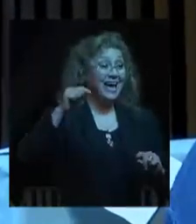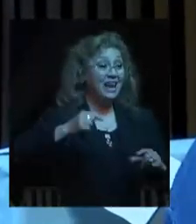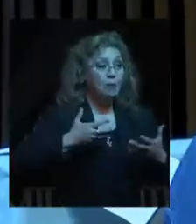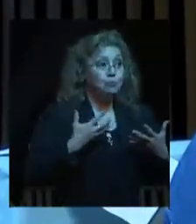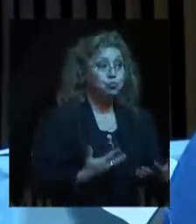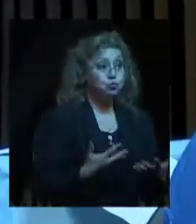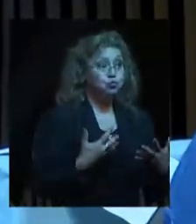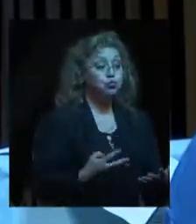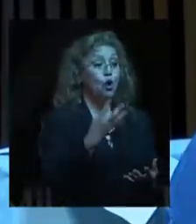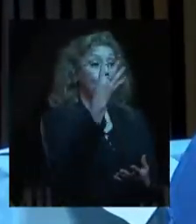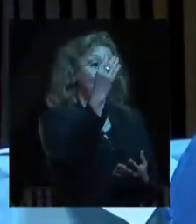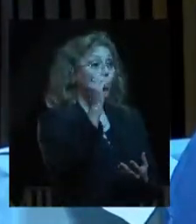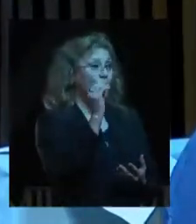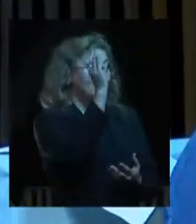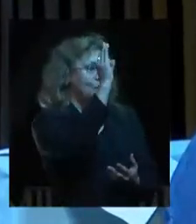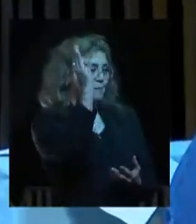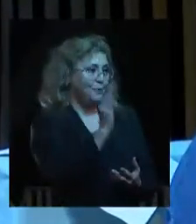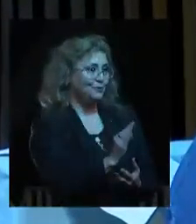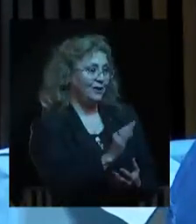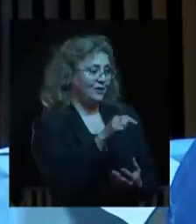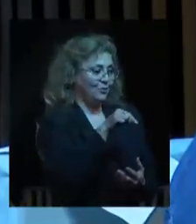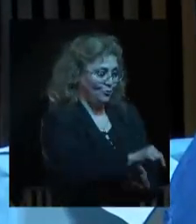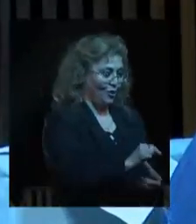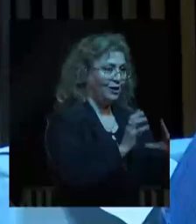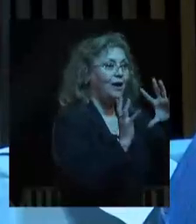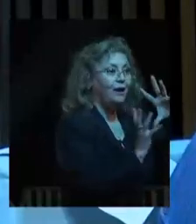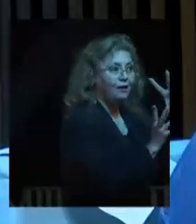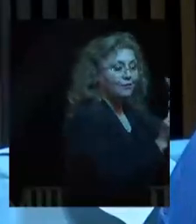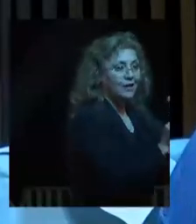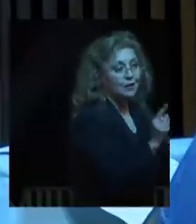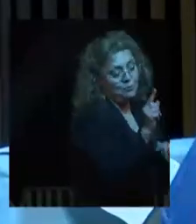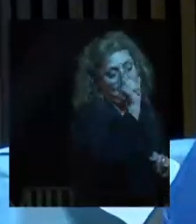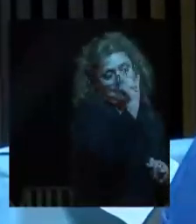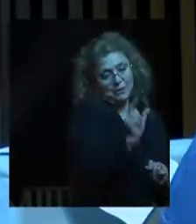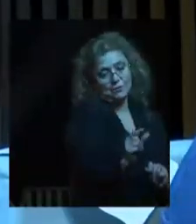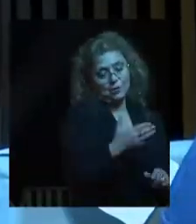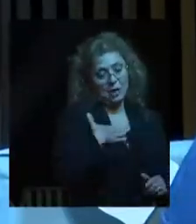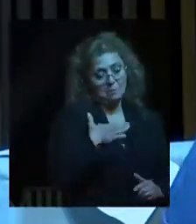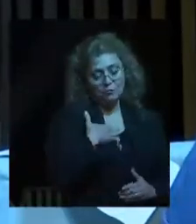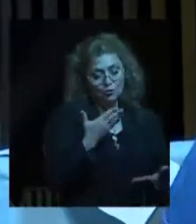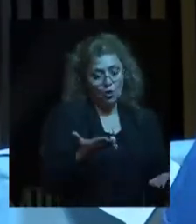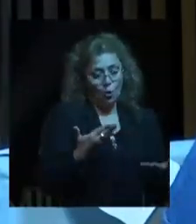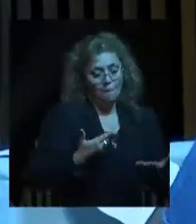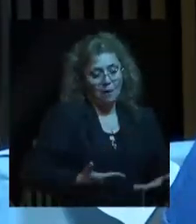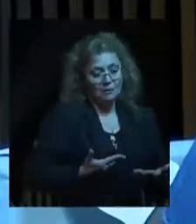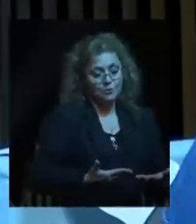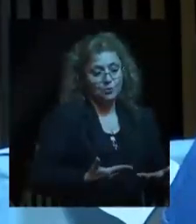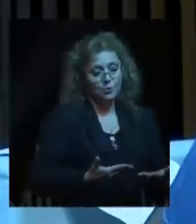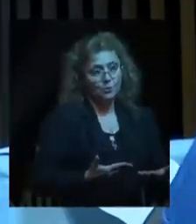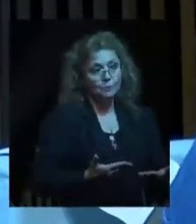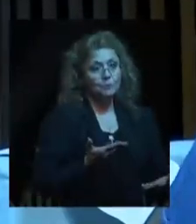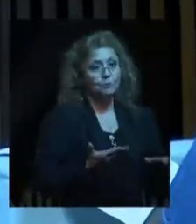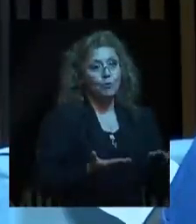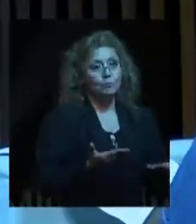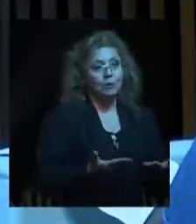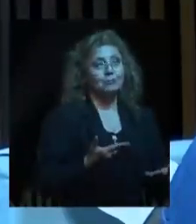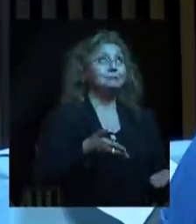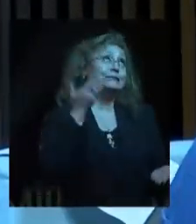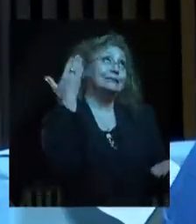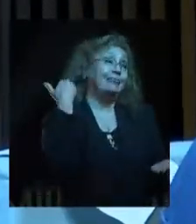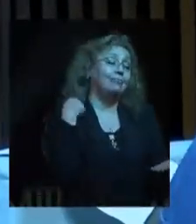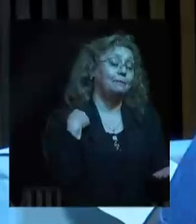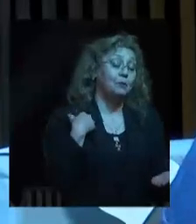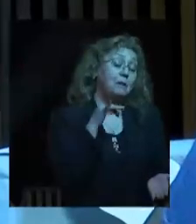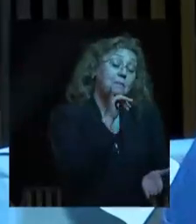un 40% de acá de la Tierra. Si una persona como yo, que peso, bueno, no me peso hace tiempo, pero